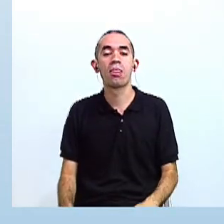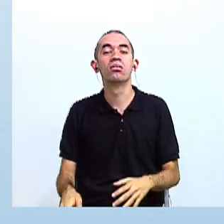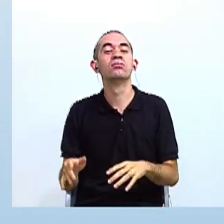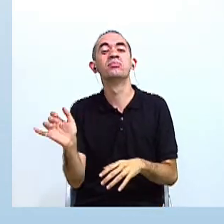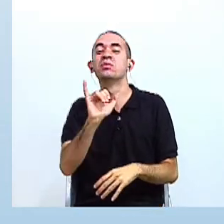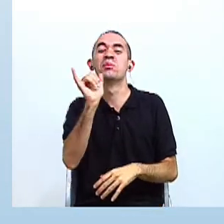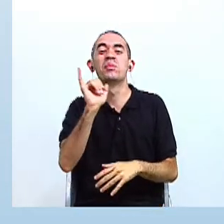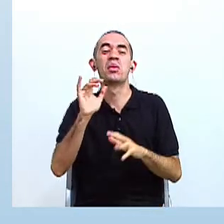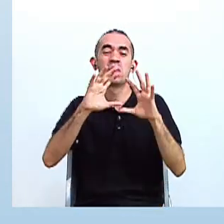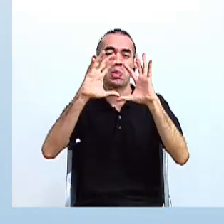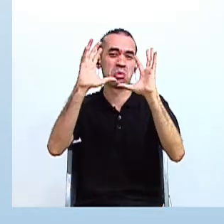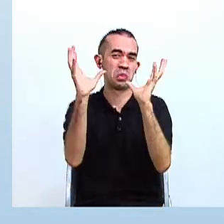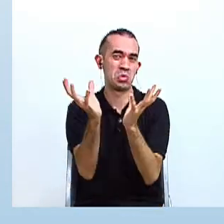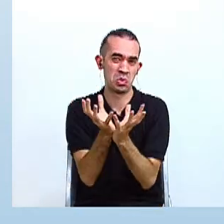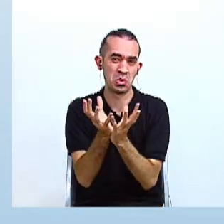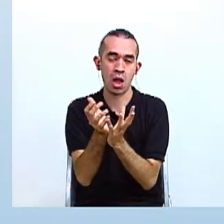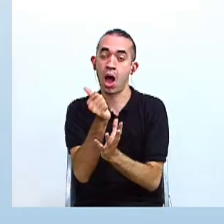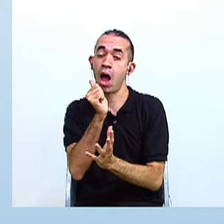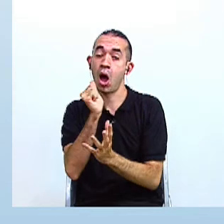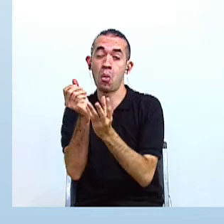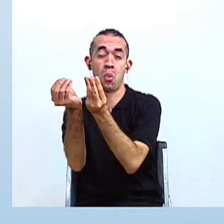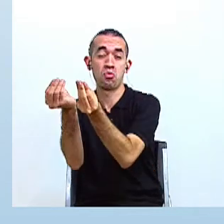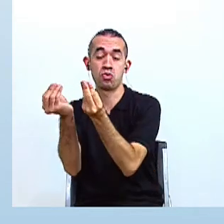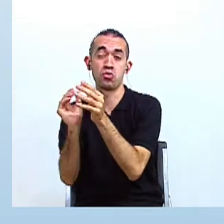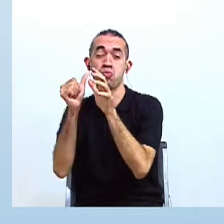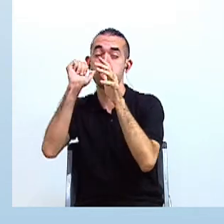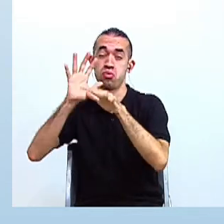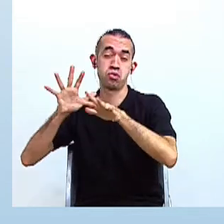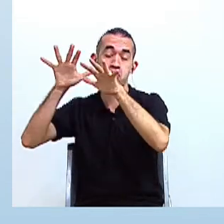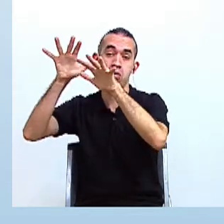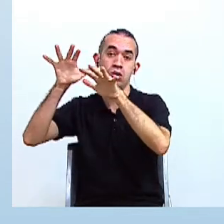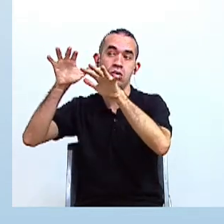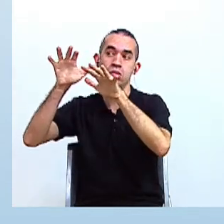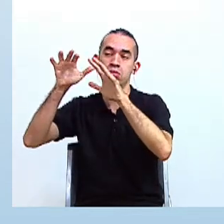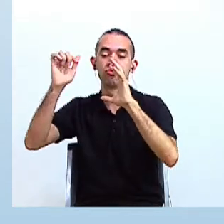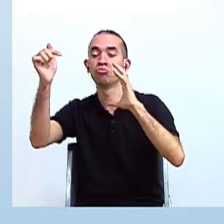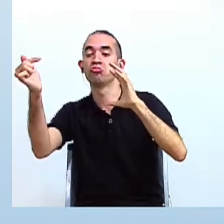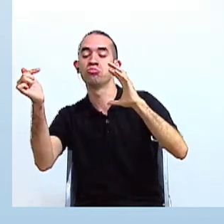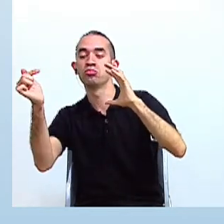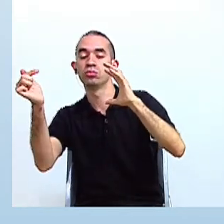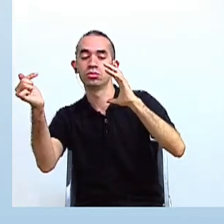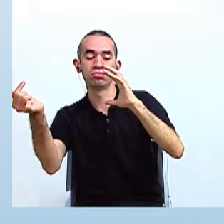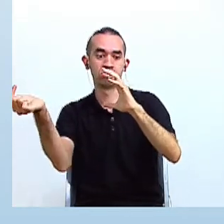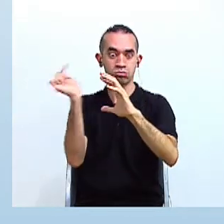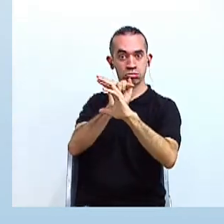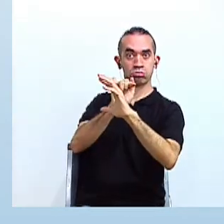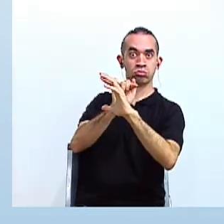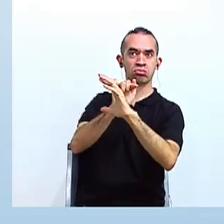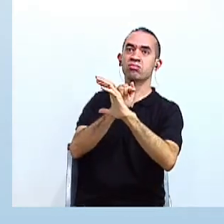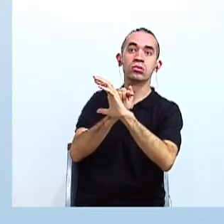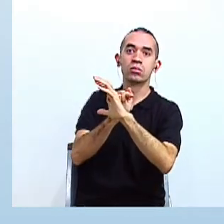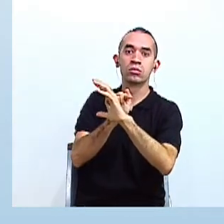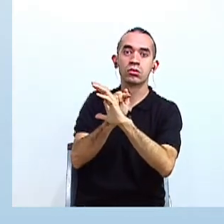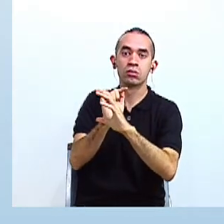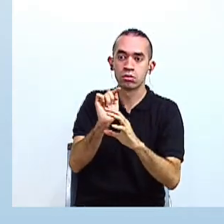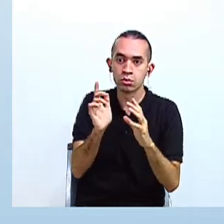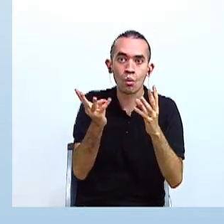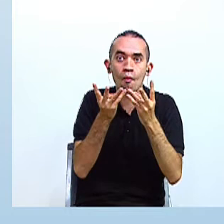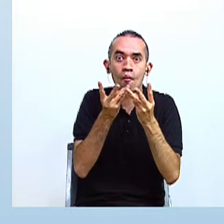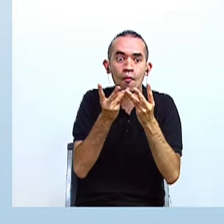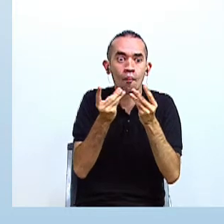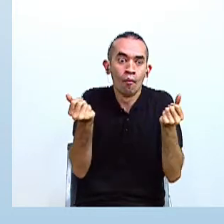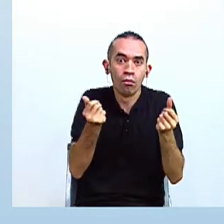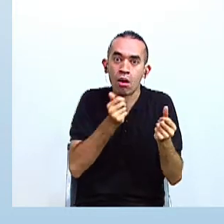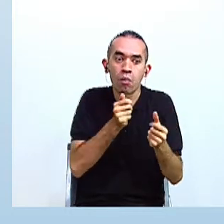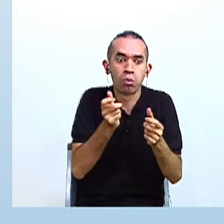partes del mundo habrá abundancia de agua, incluso inundaciones, mientras que en otras vivirán el proceso opuesto, una escasez de